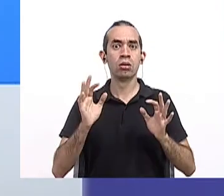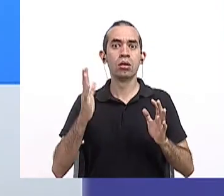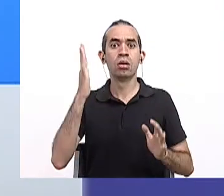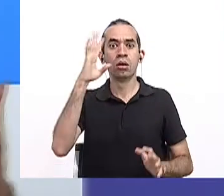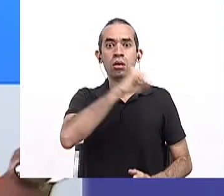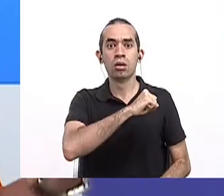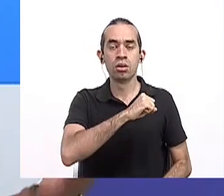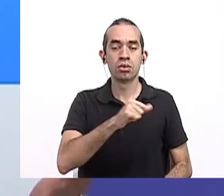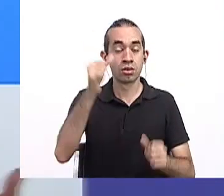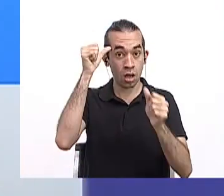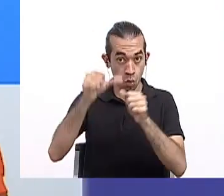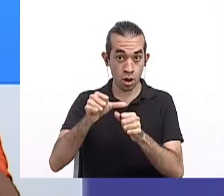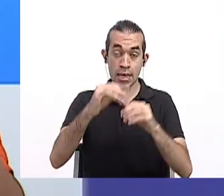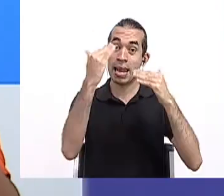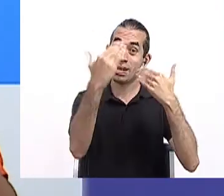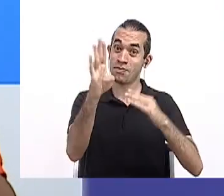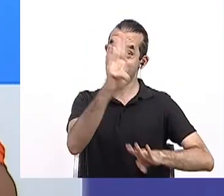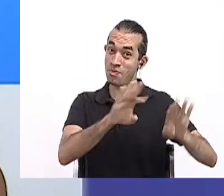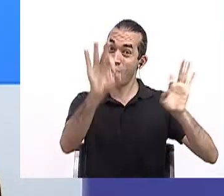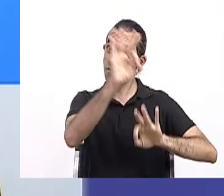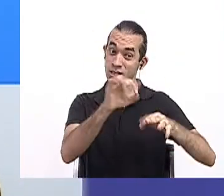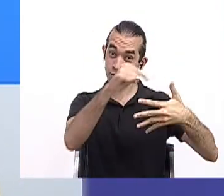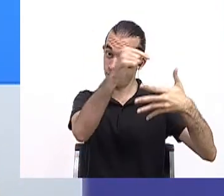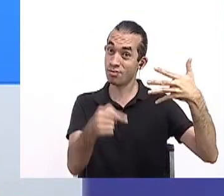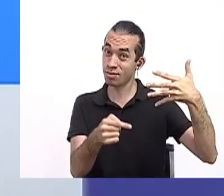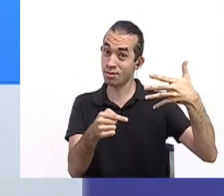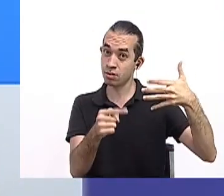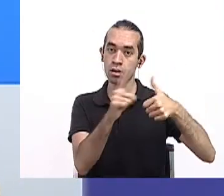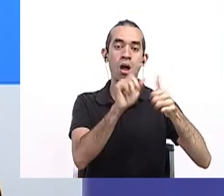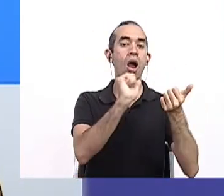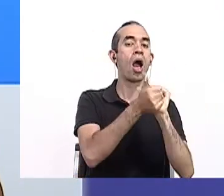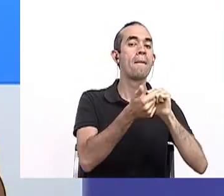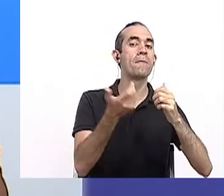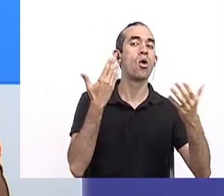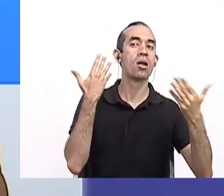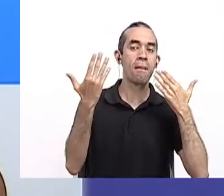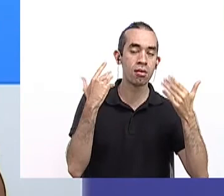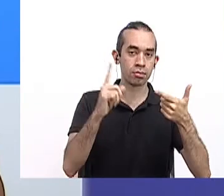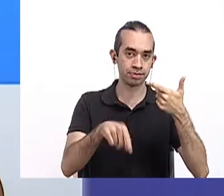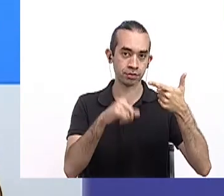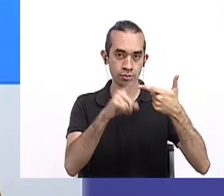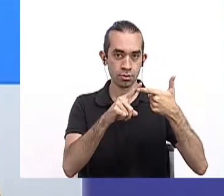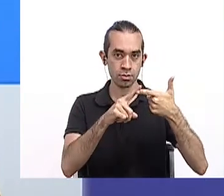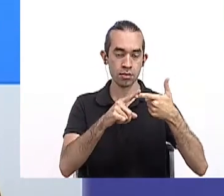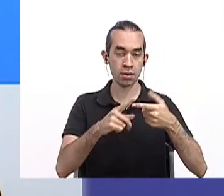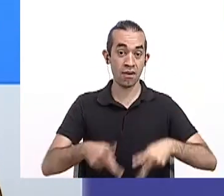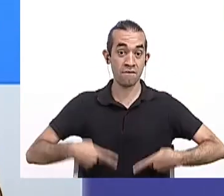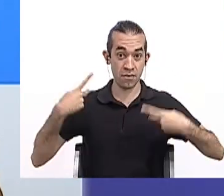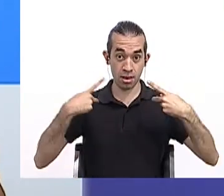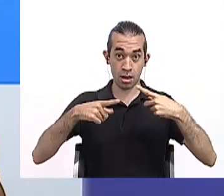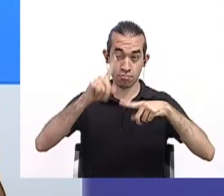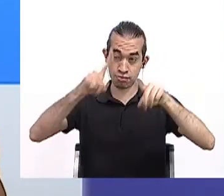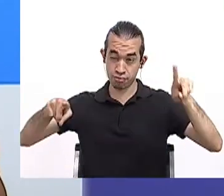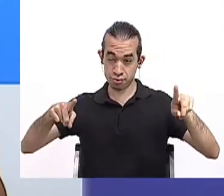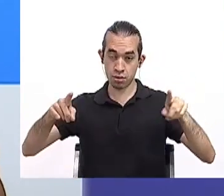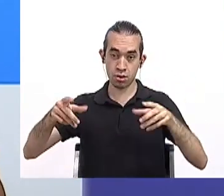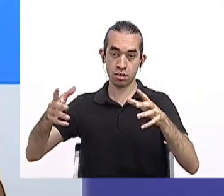límites biofísicos que vimos hoy 5 cambio climático pérdida de biodiversidad